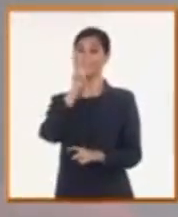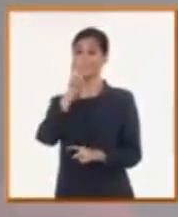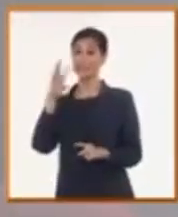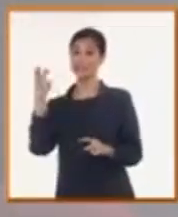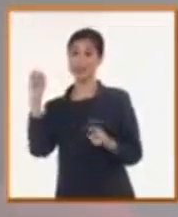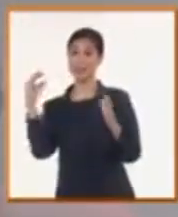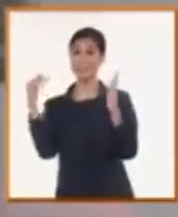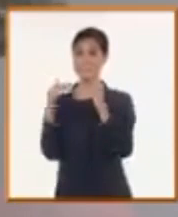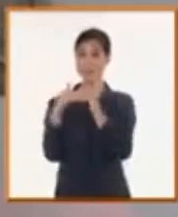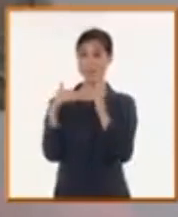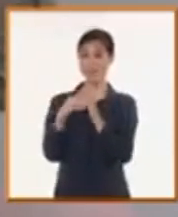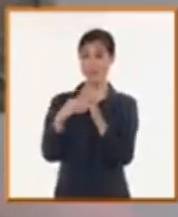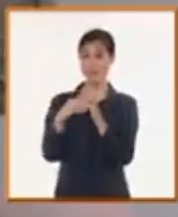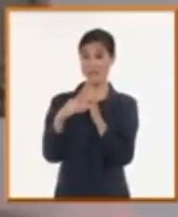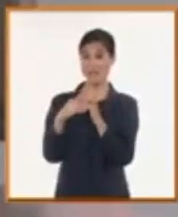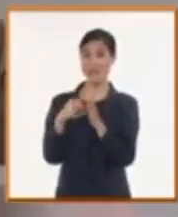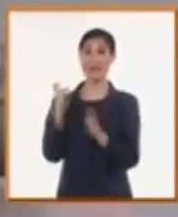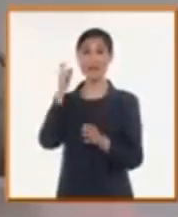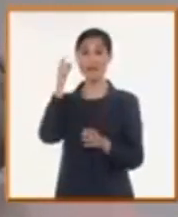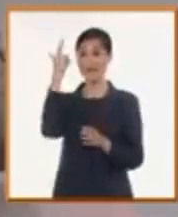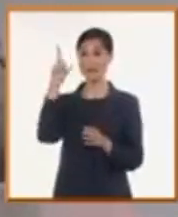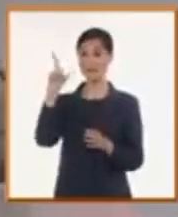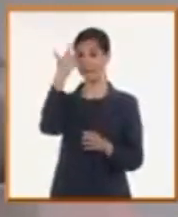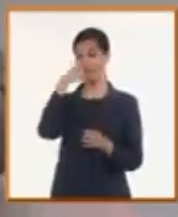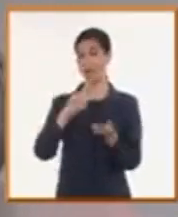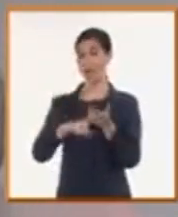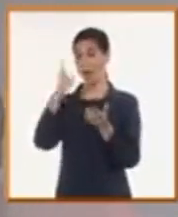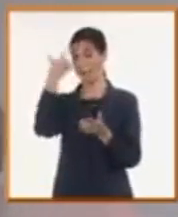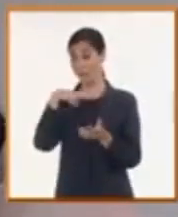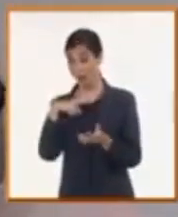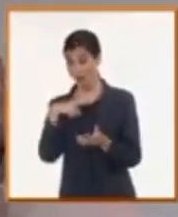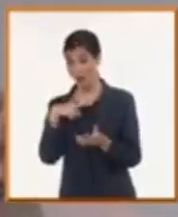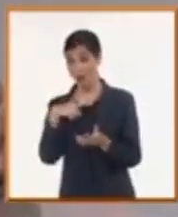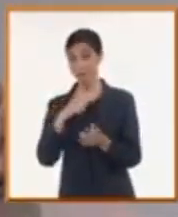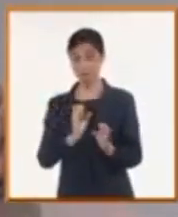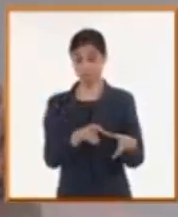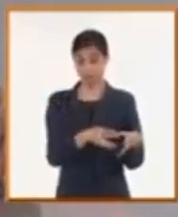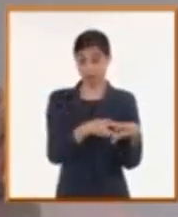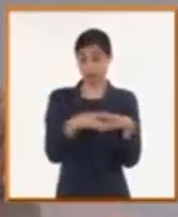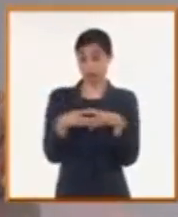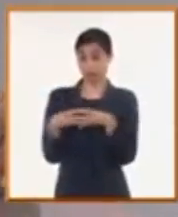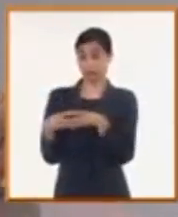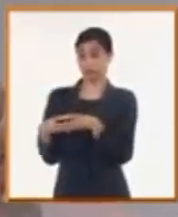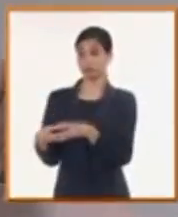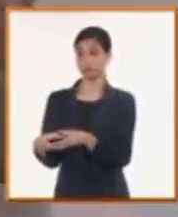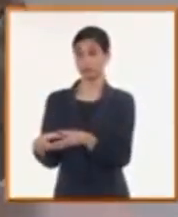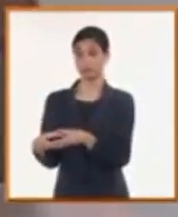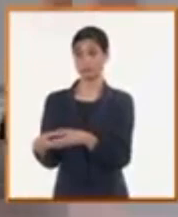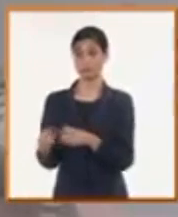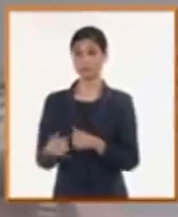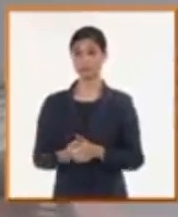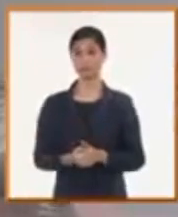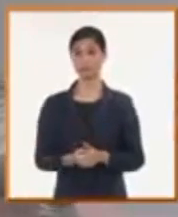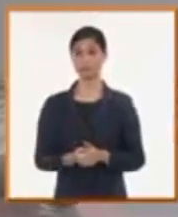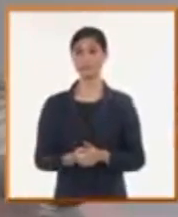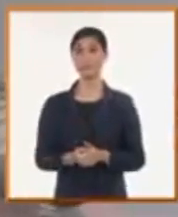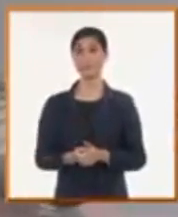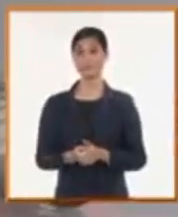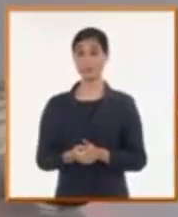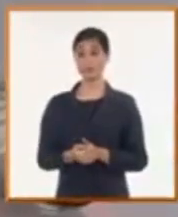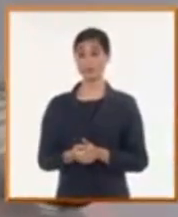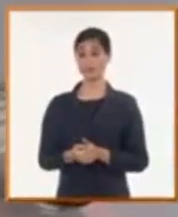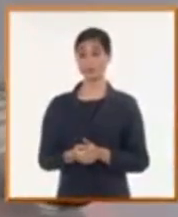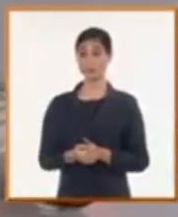habían una fuerza indetenible si las cosas no salían como salieron. Porque hay algo interesante en toda esta